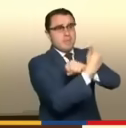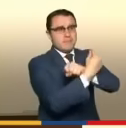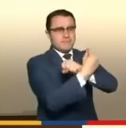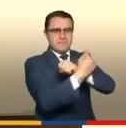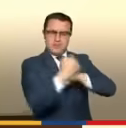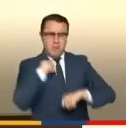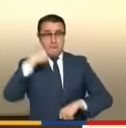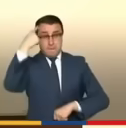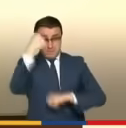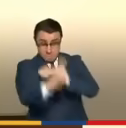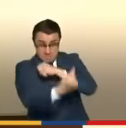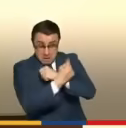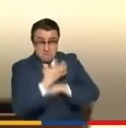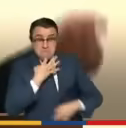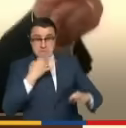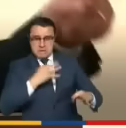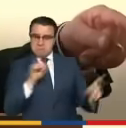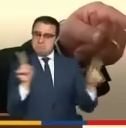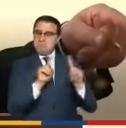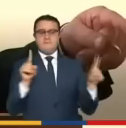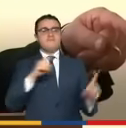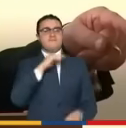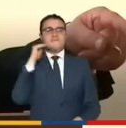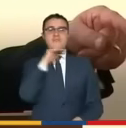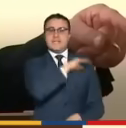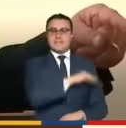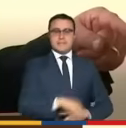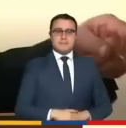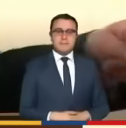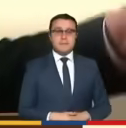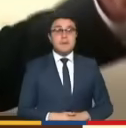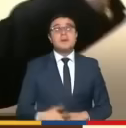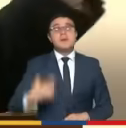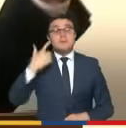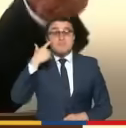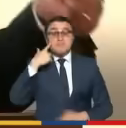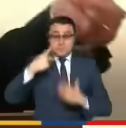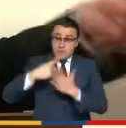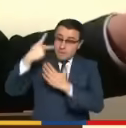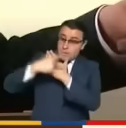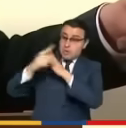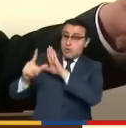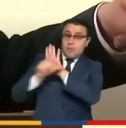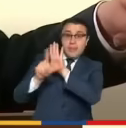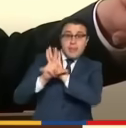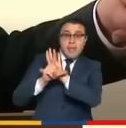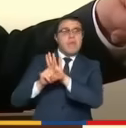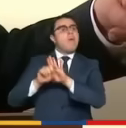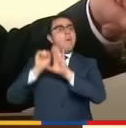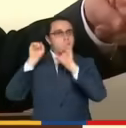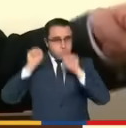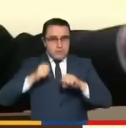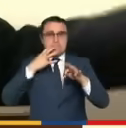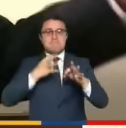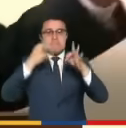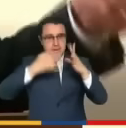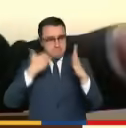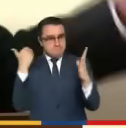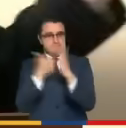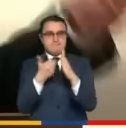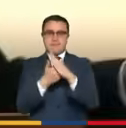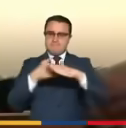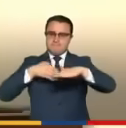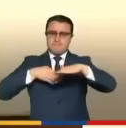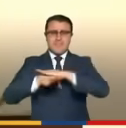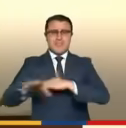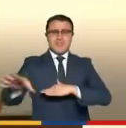falsa. Este proyecto de ley puede garantizar el derecho universal a